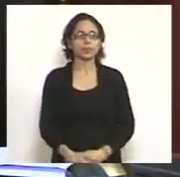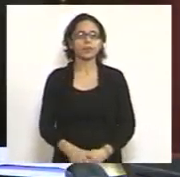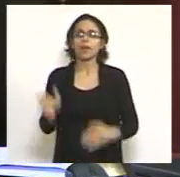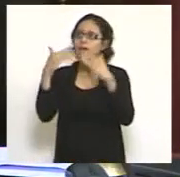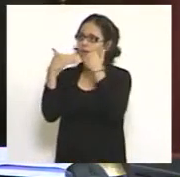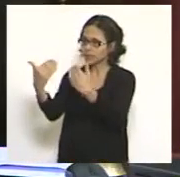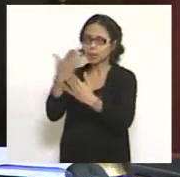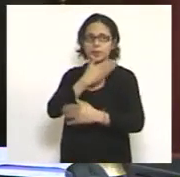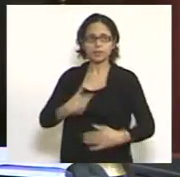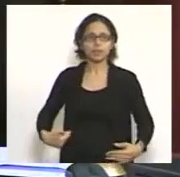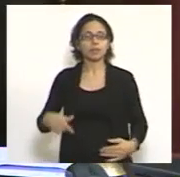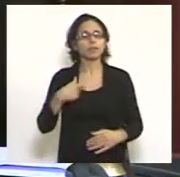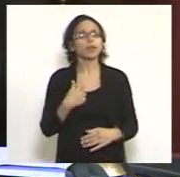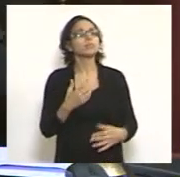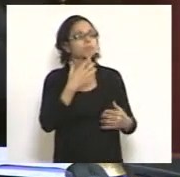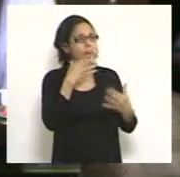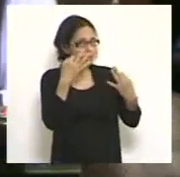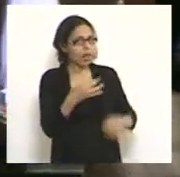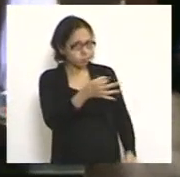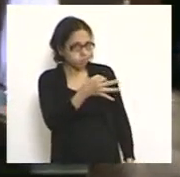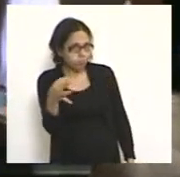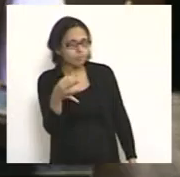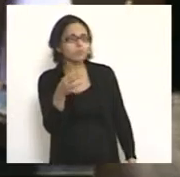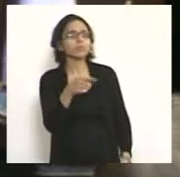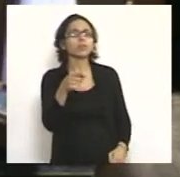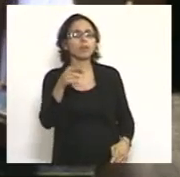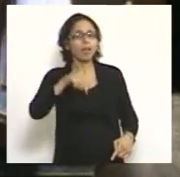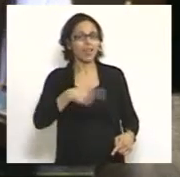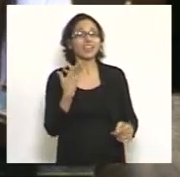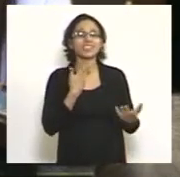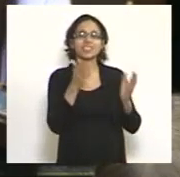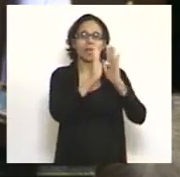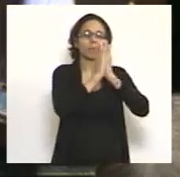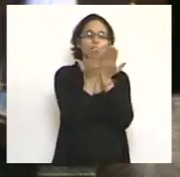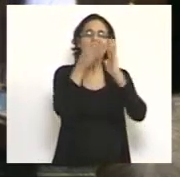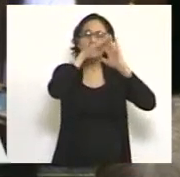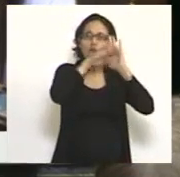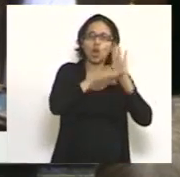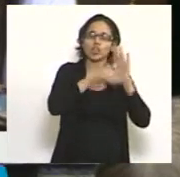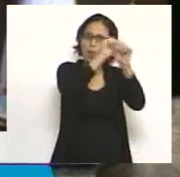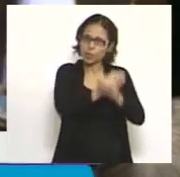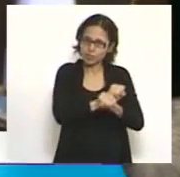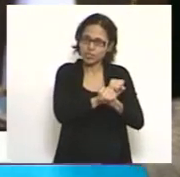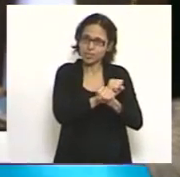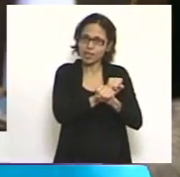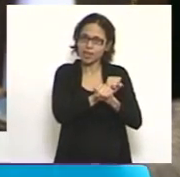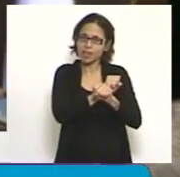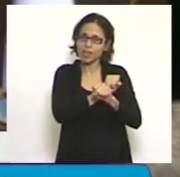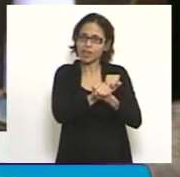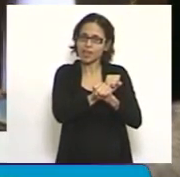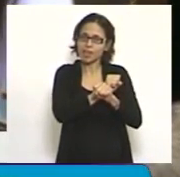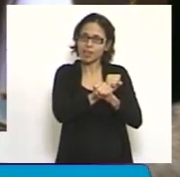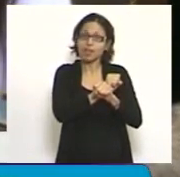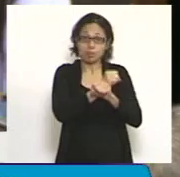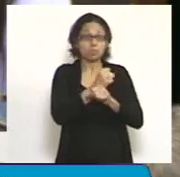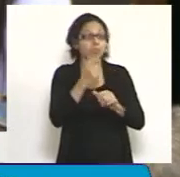Gracias, presidenta. Efectivamente, este Código Procesal, a través de las